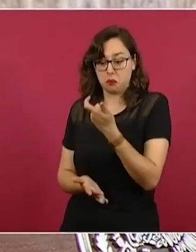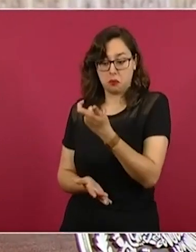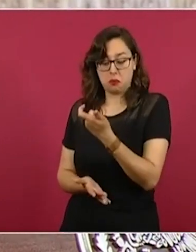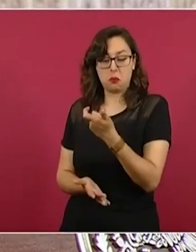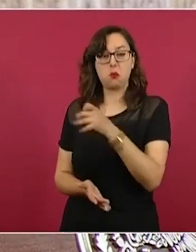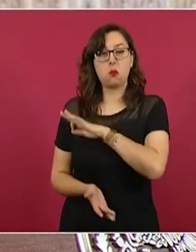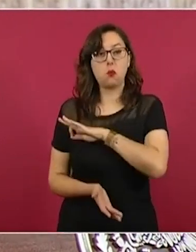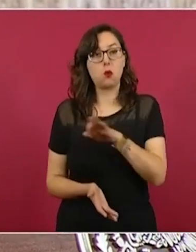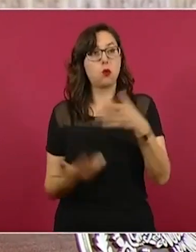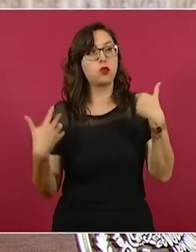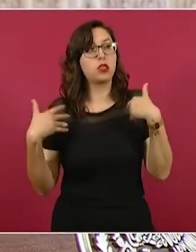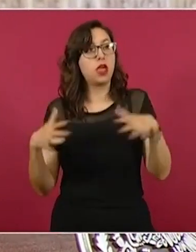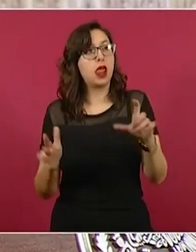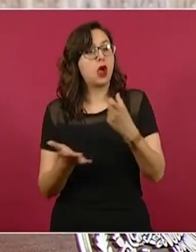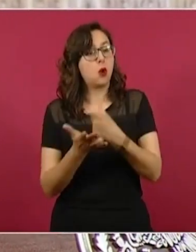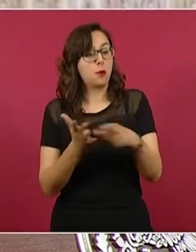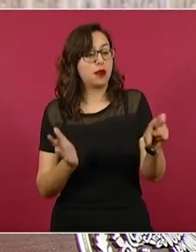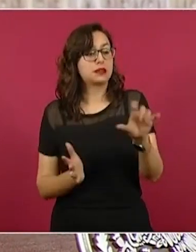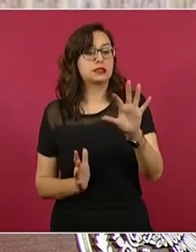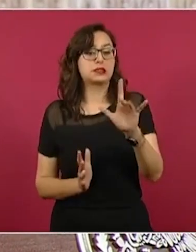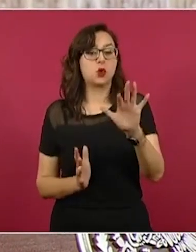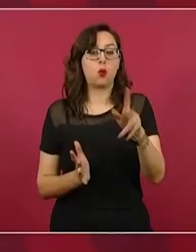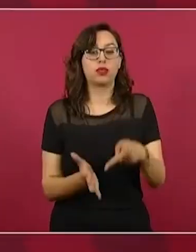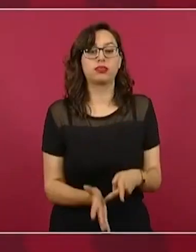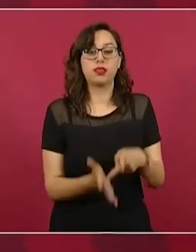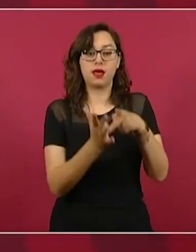años. Cuando llegamos,